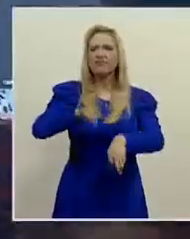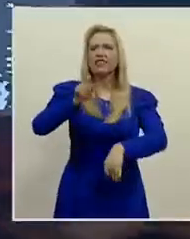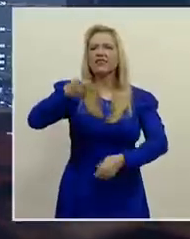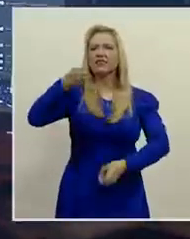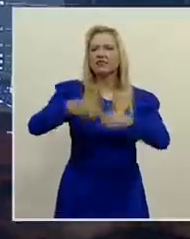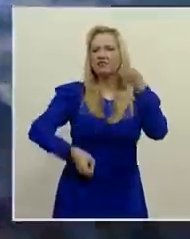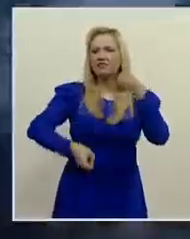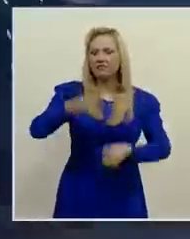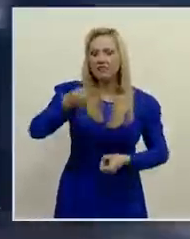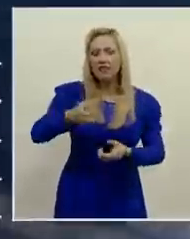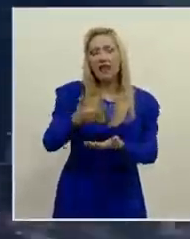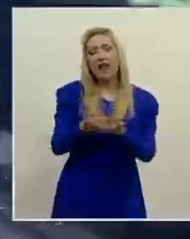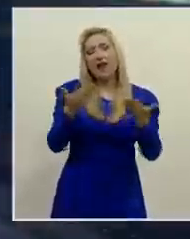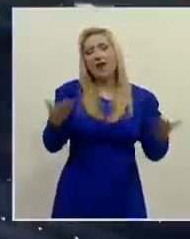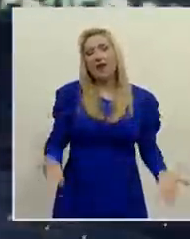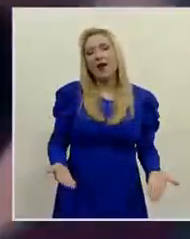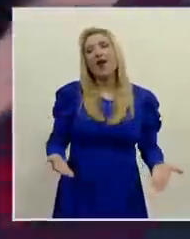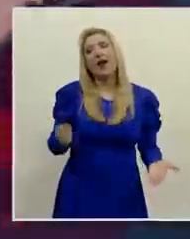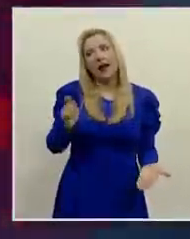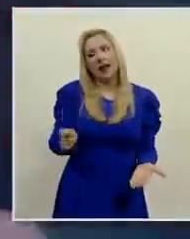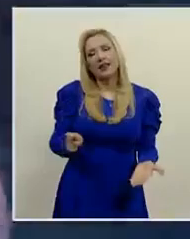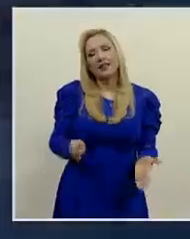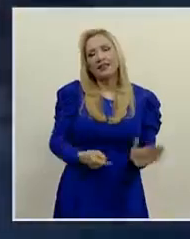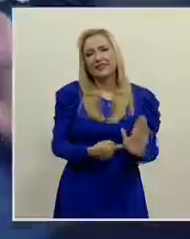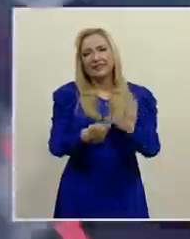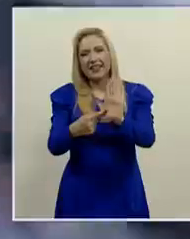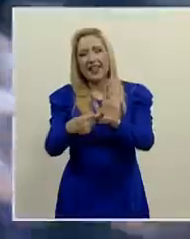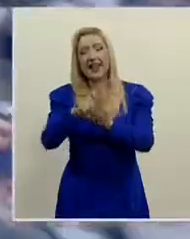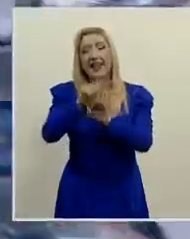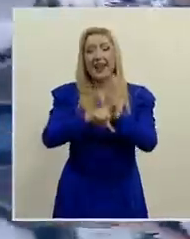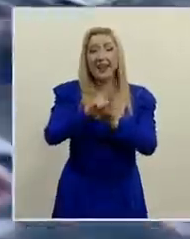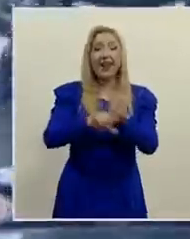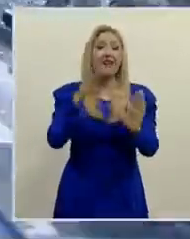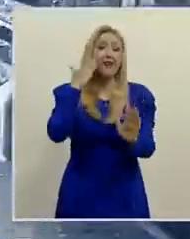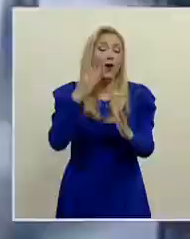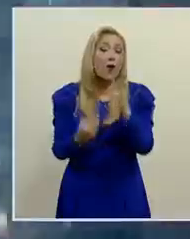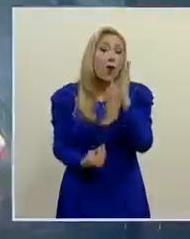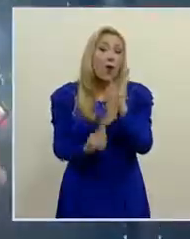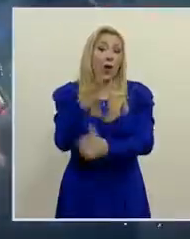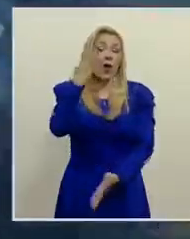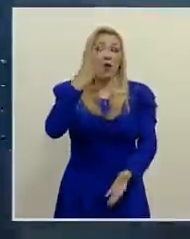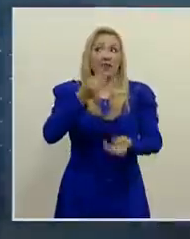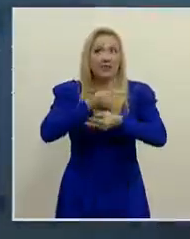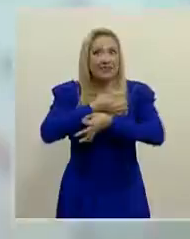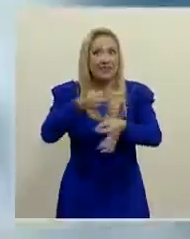Federación y que hoy enfocan sus esfuerzos hacia las redes sociales.